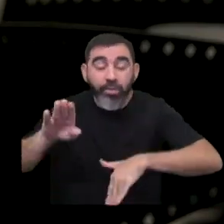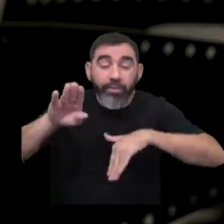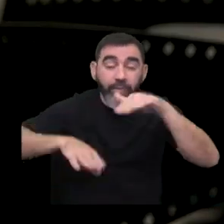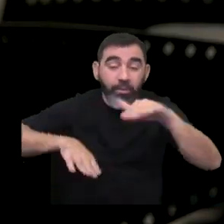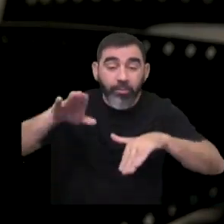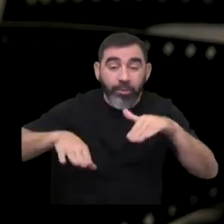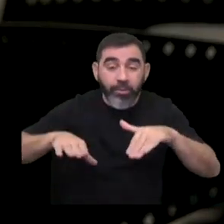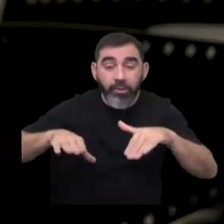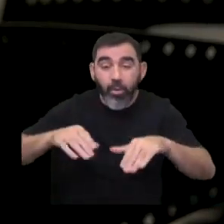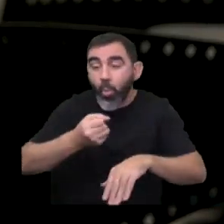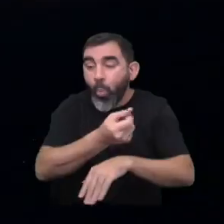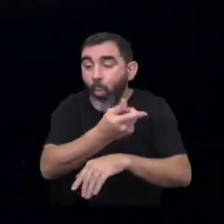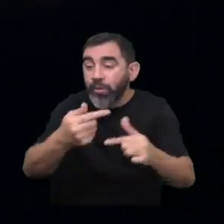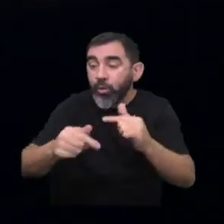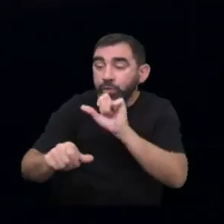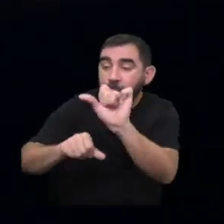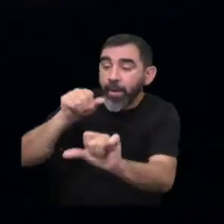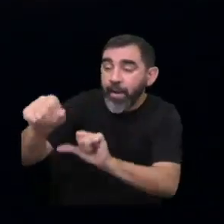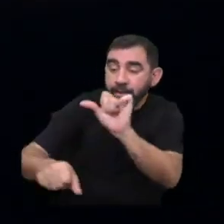de cuántas cosas hay para dañar.